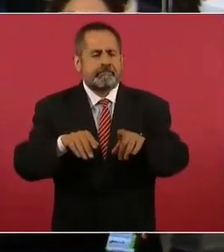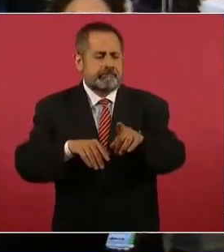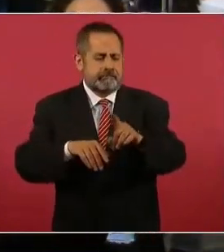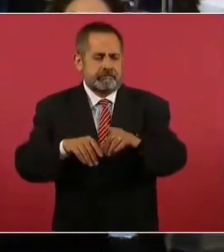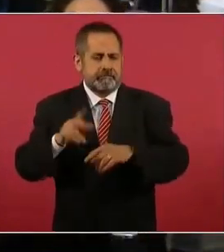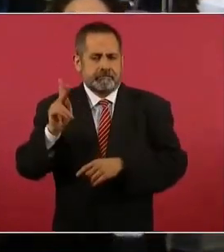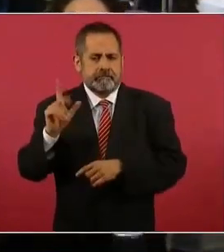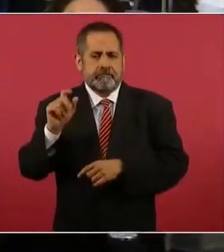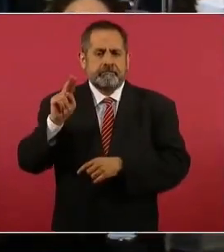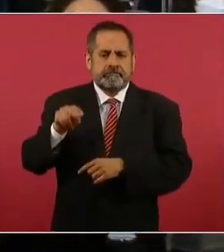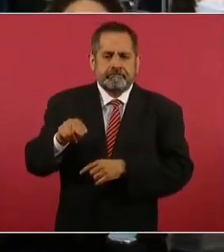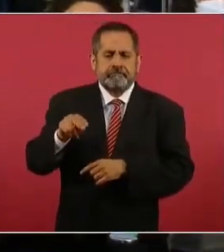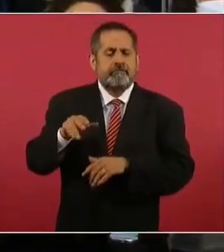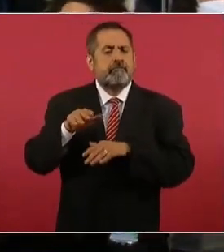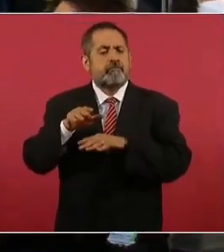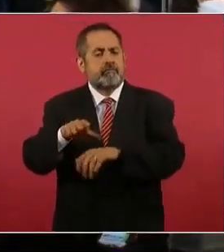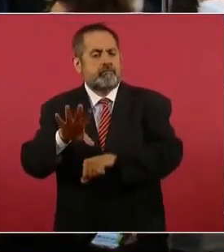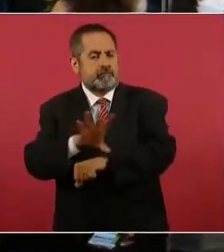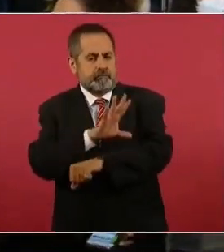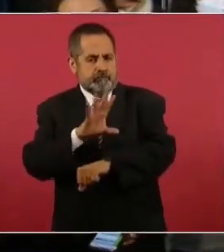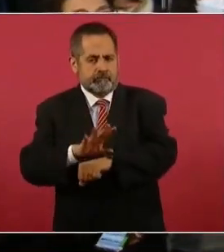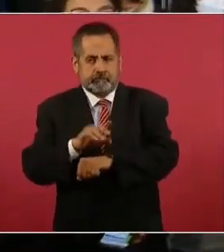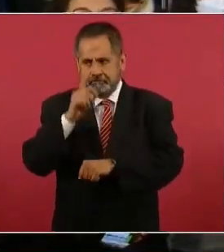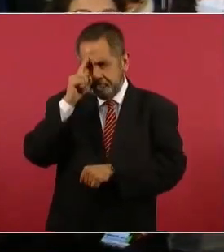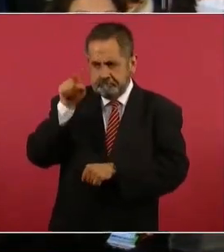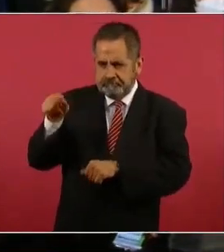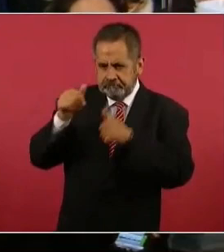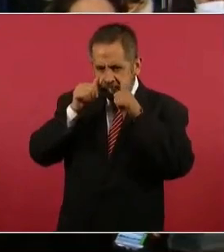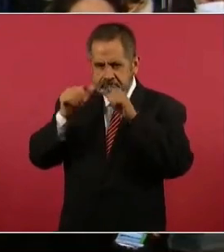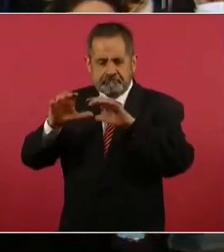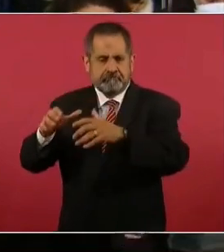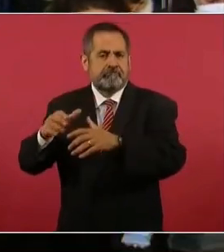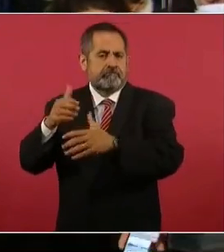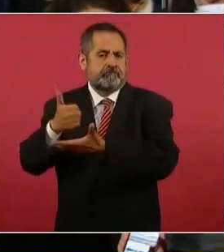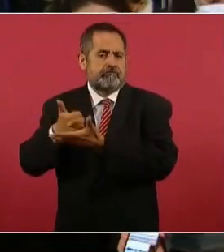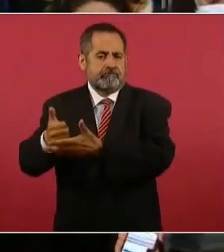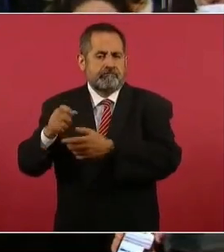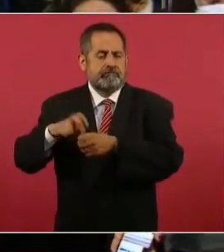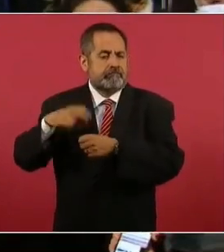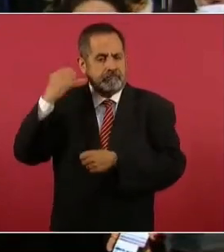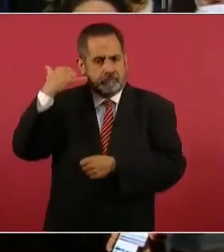el plan energético para Yucatán en el 2020.